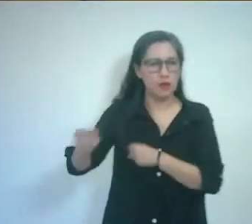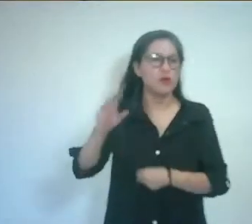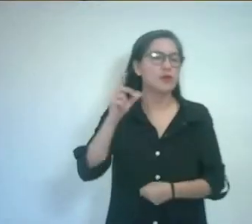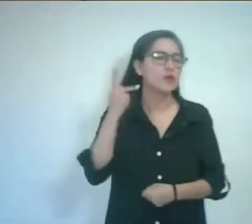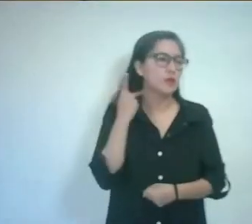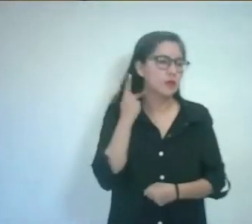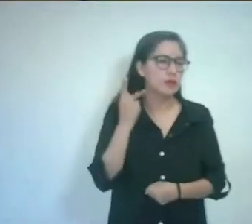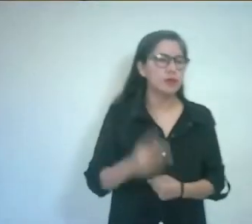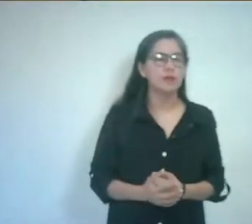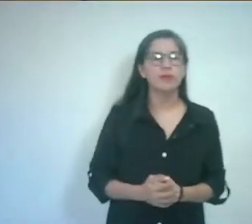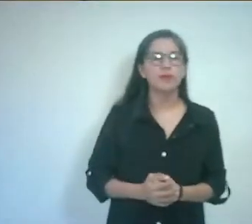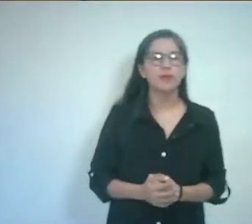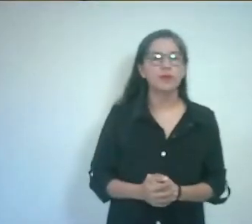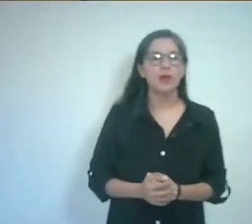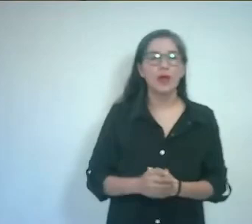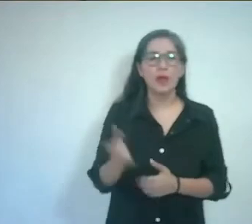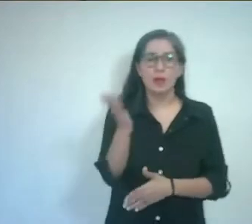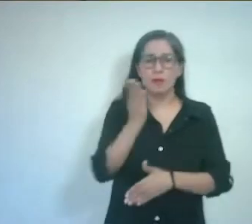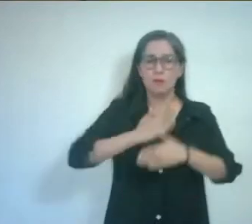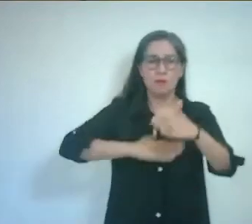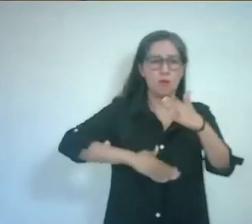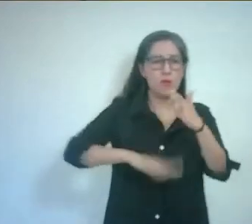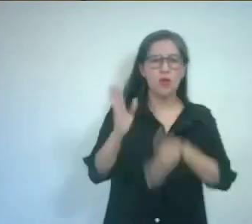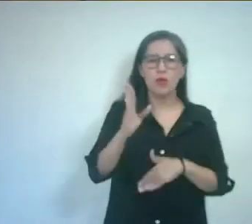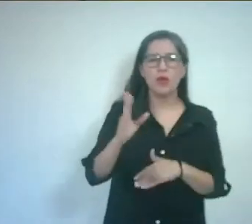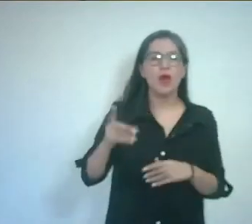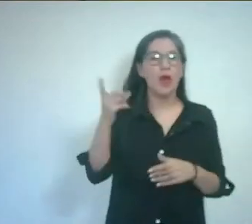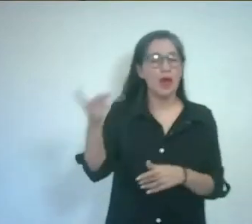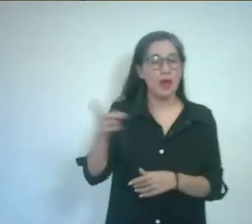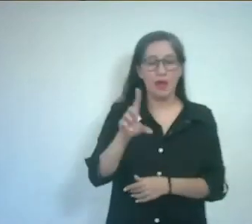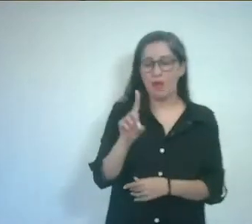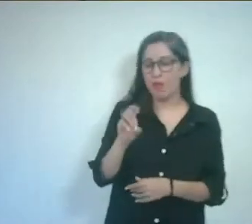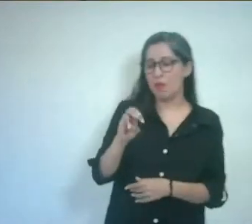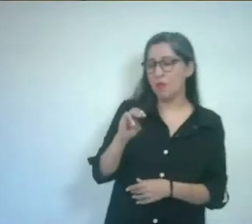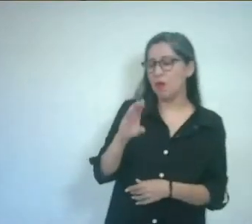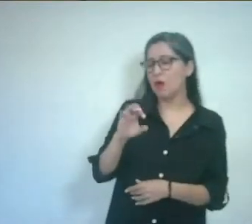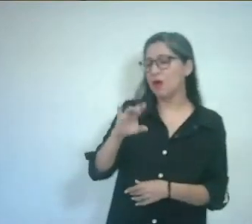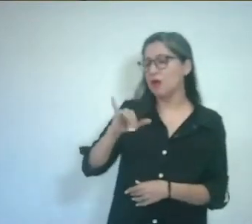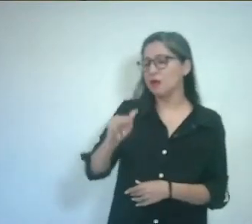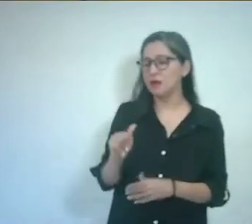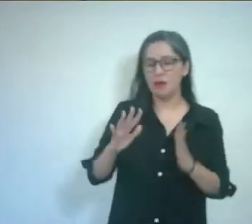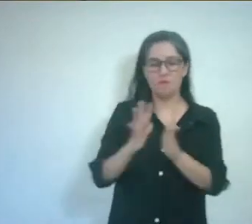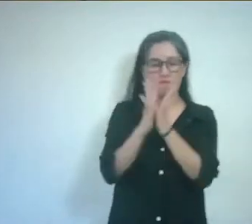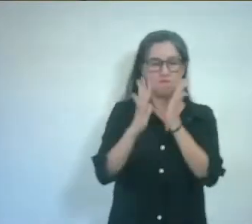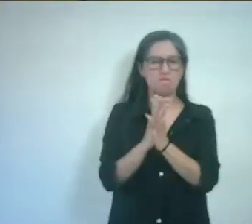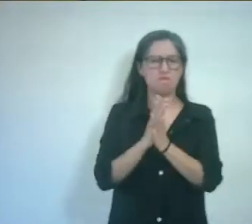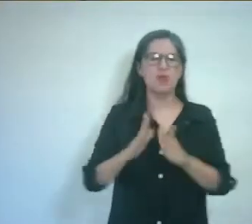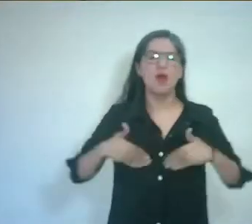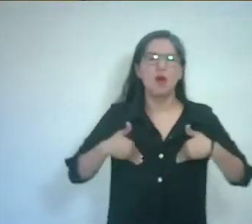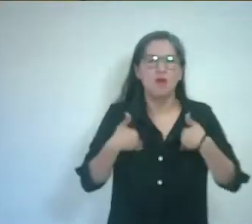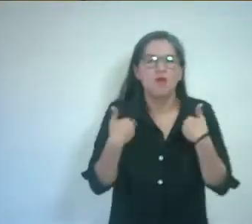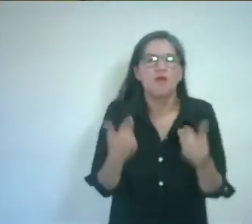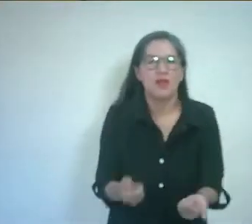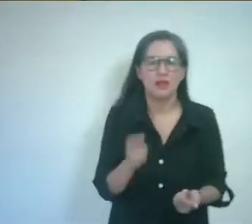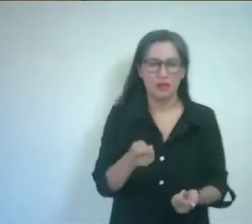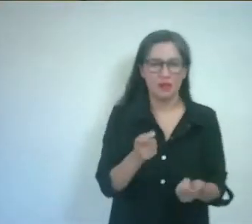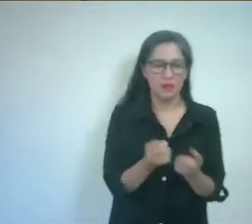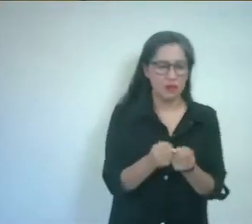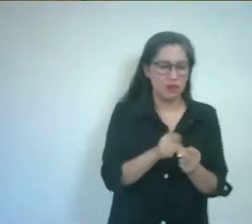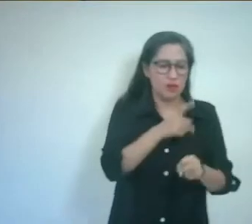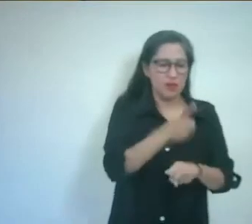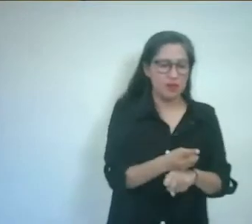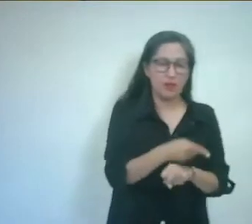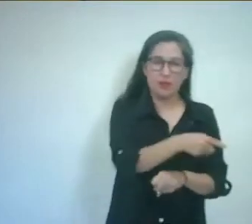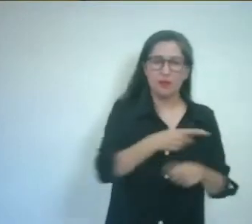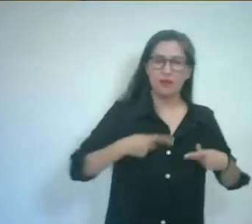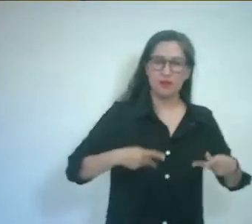El mayor triunfo de la democracia y de las instituciones es la confianza de la sociedad, misma que se ratifica cuando